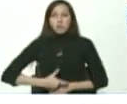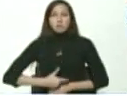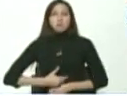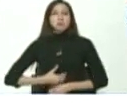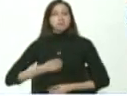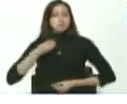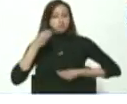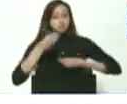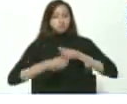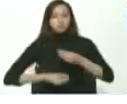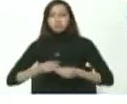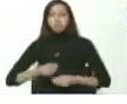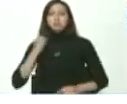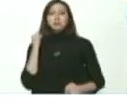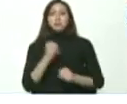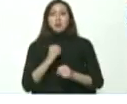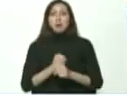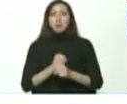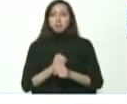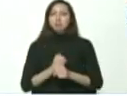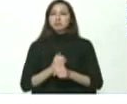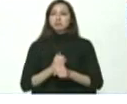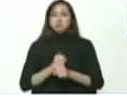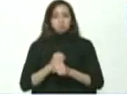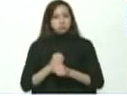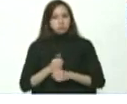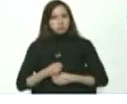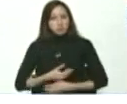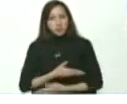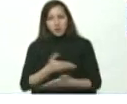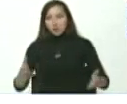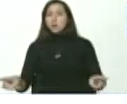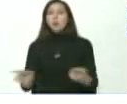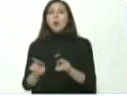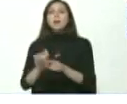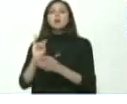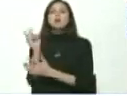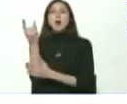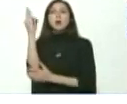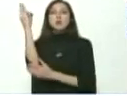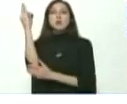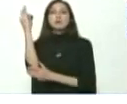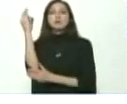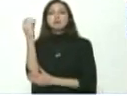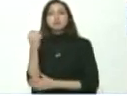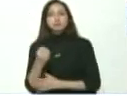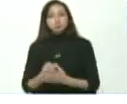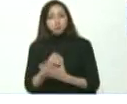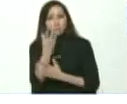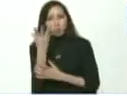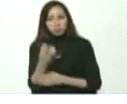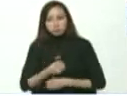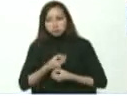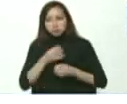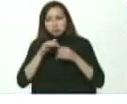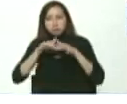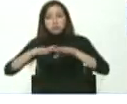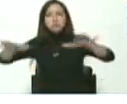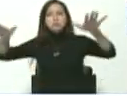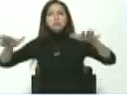raíces, echando frutos, floreando, buscando pues lo mejor para nuestro